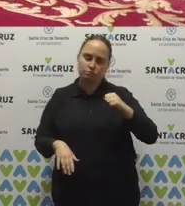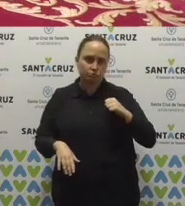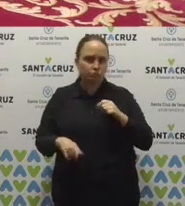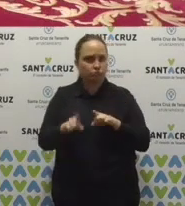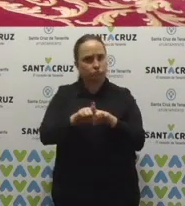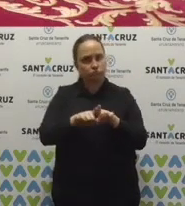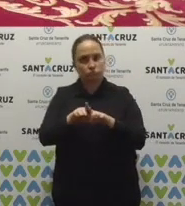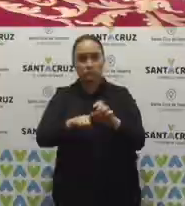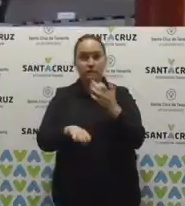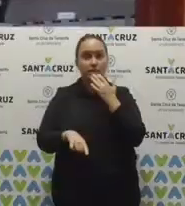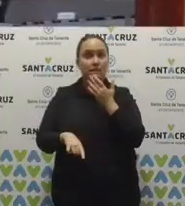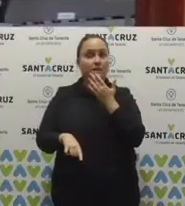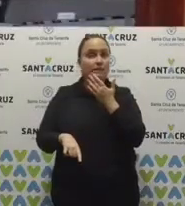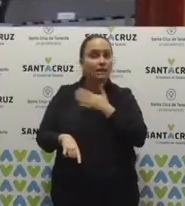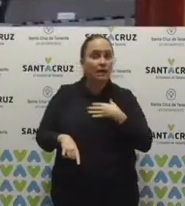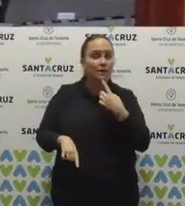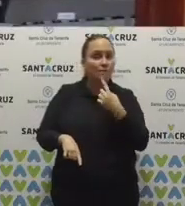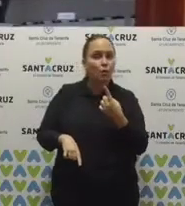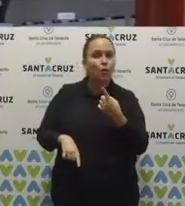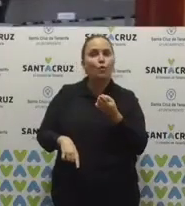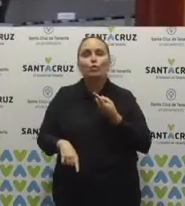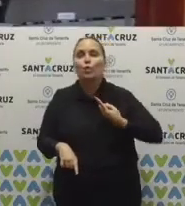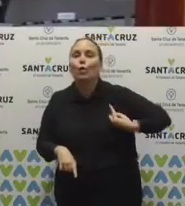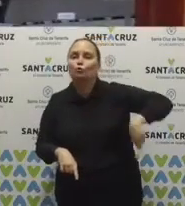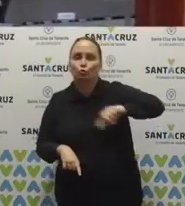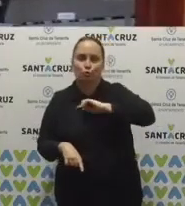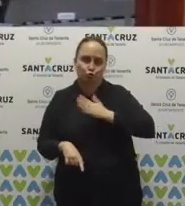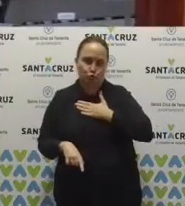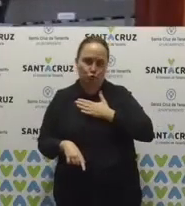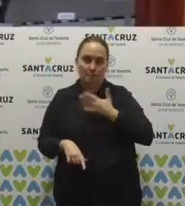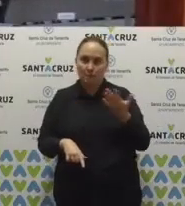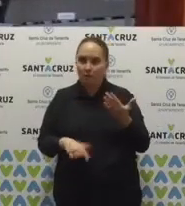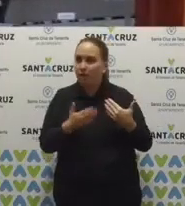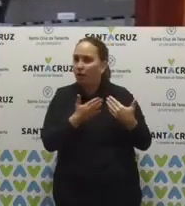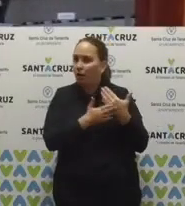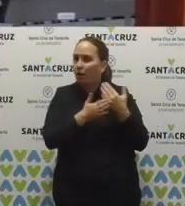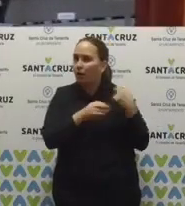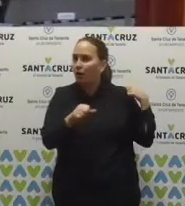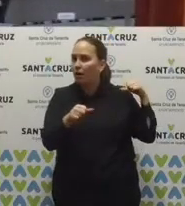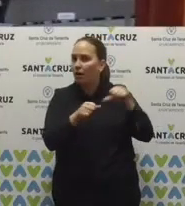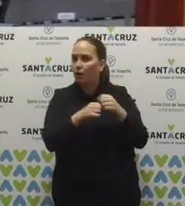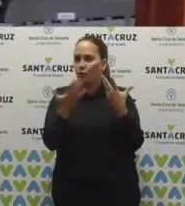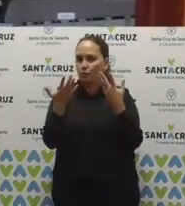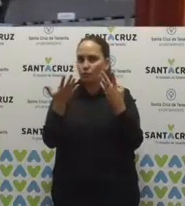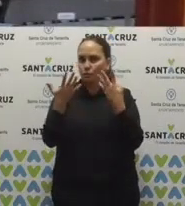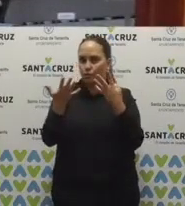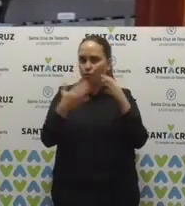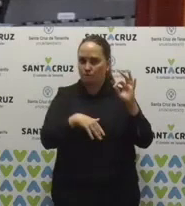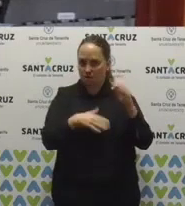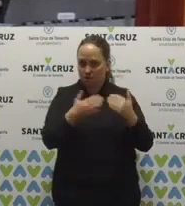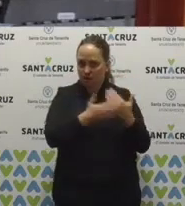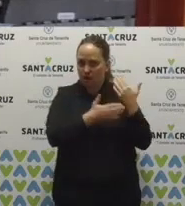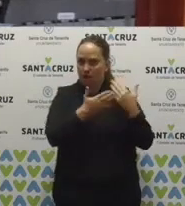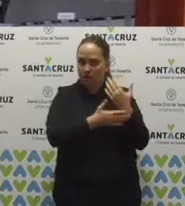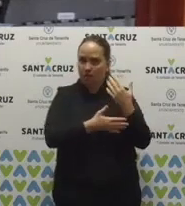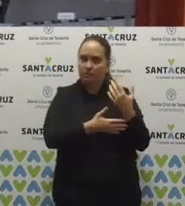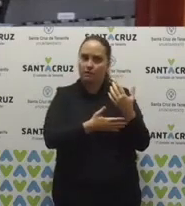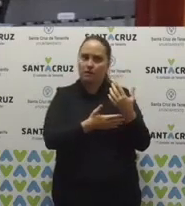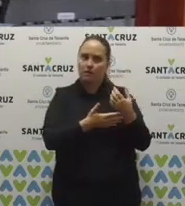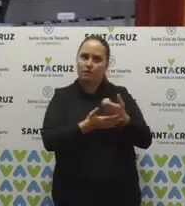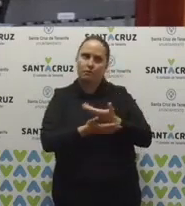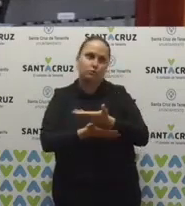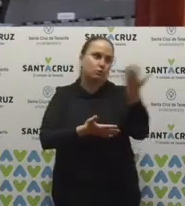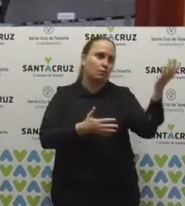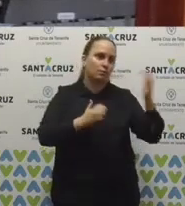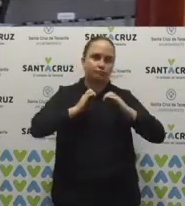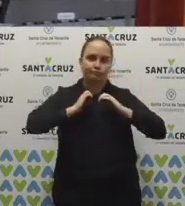primera persona del plural pero 90 días cuando todas las capitales de provincia ya han celebrado pleno cuando lo he